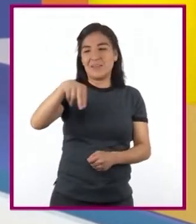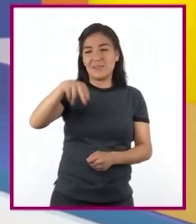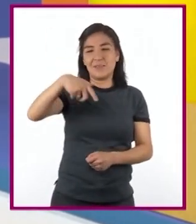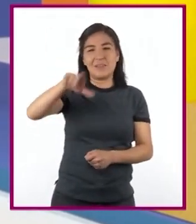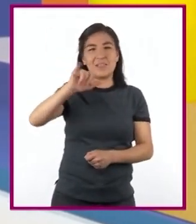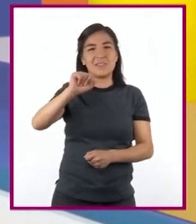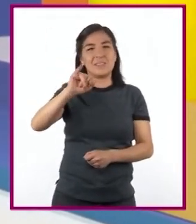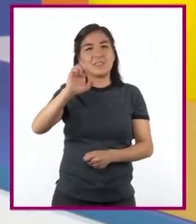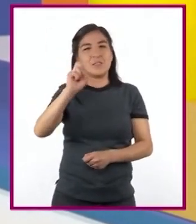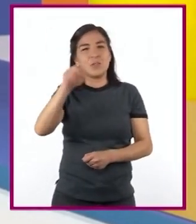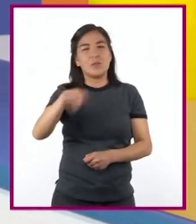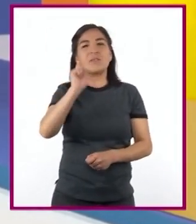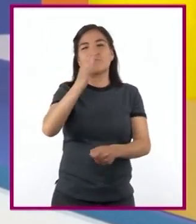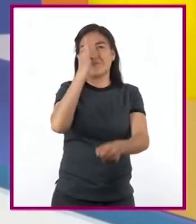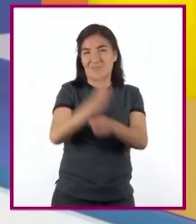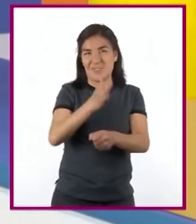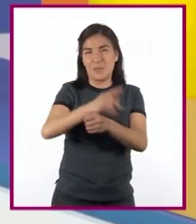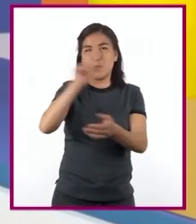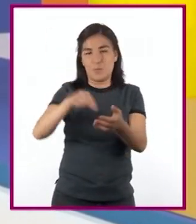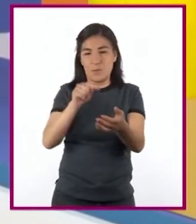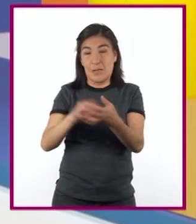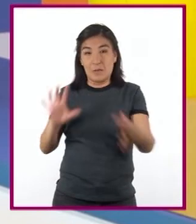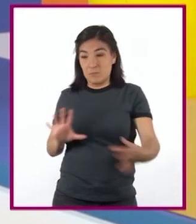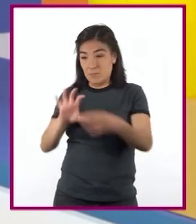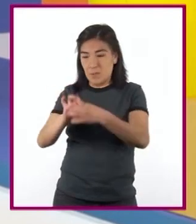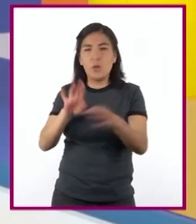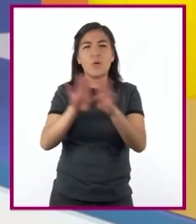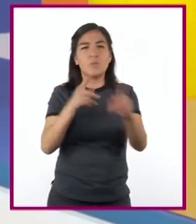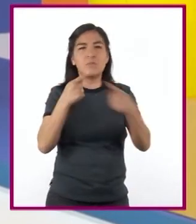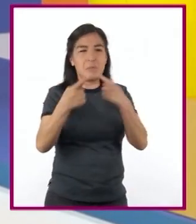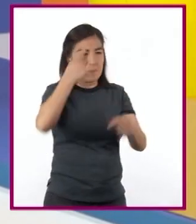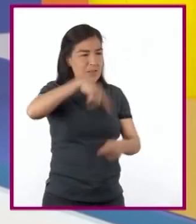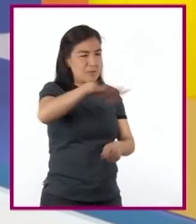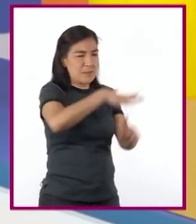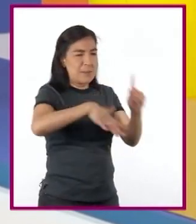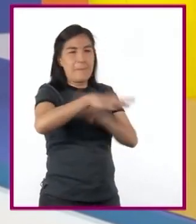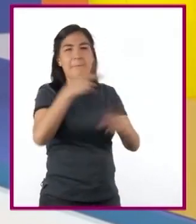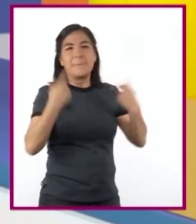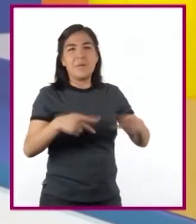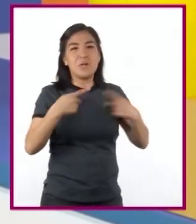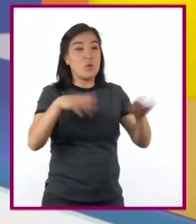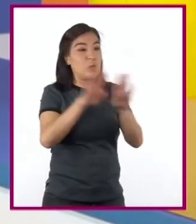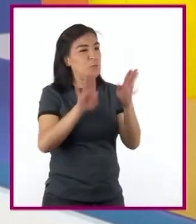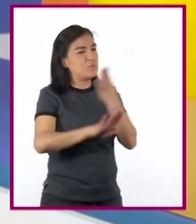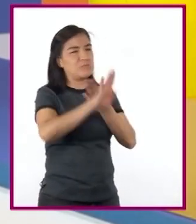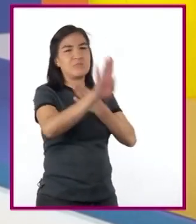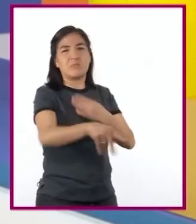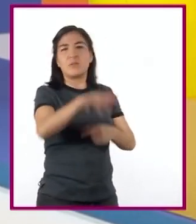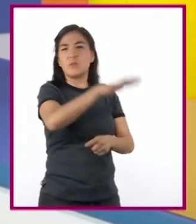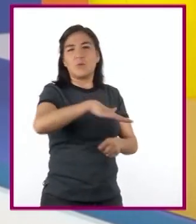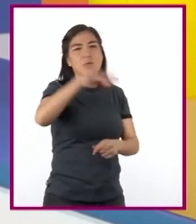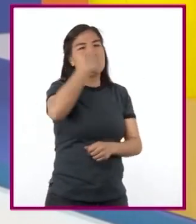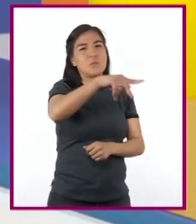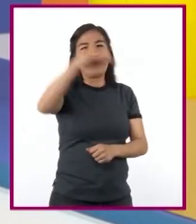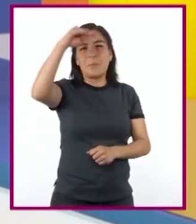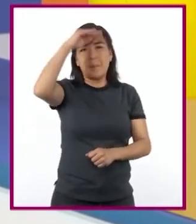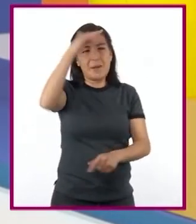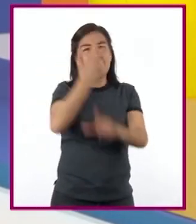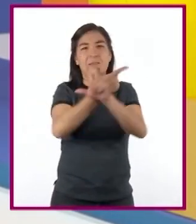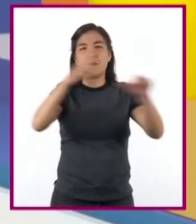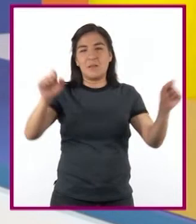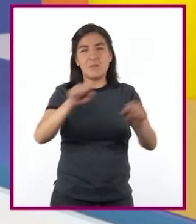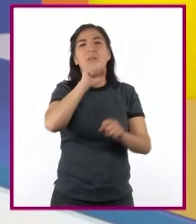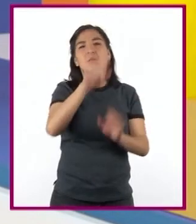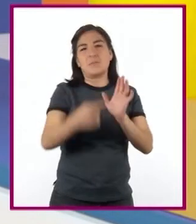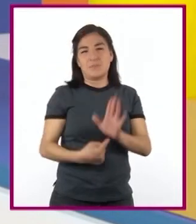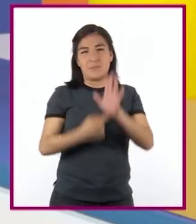de pensar e interactuar de la población, evitando la difusión del pensamiento liberal y de la